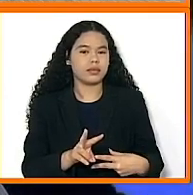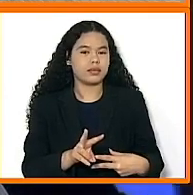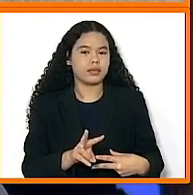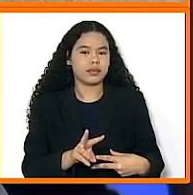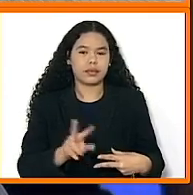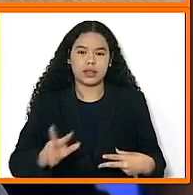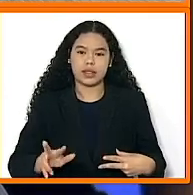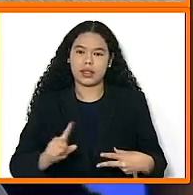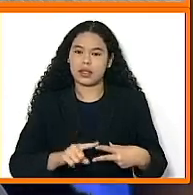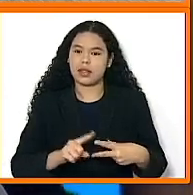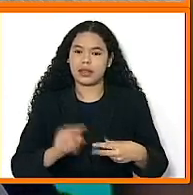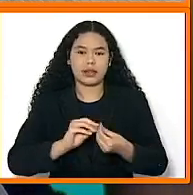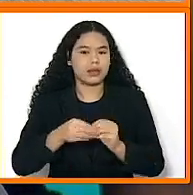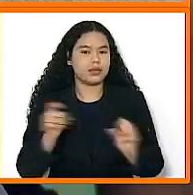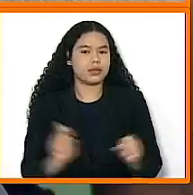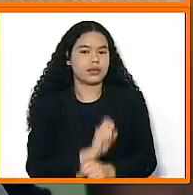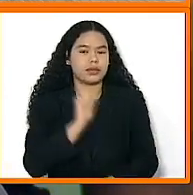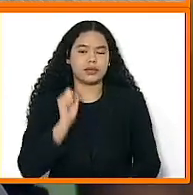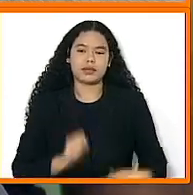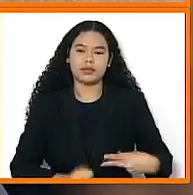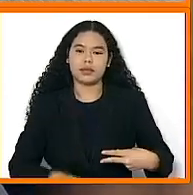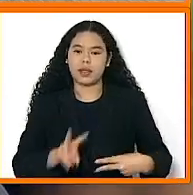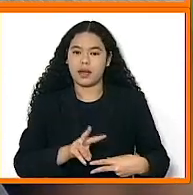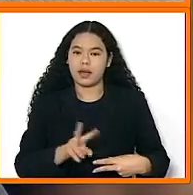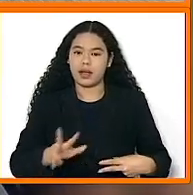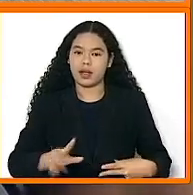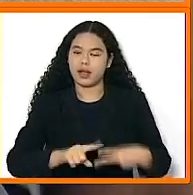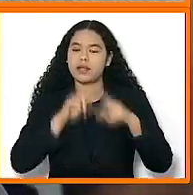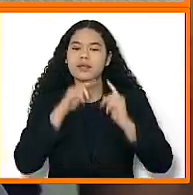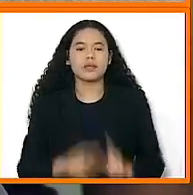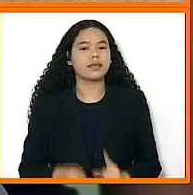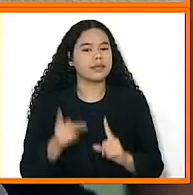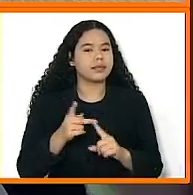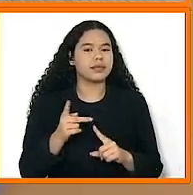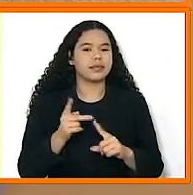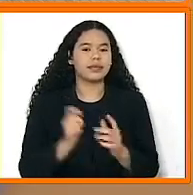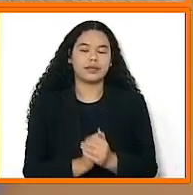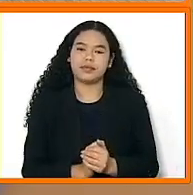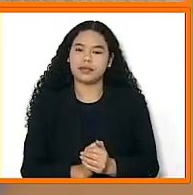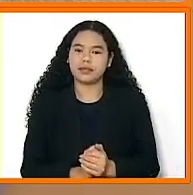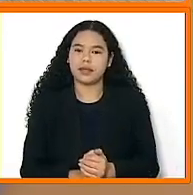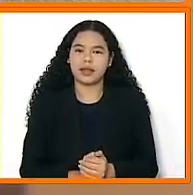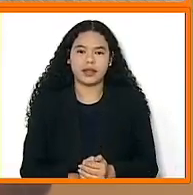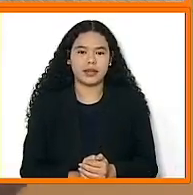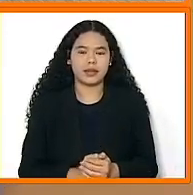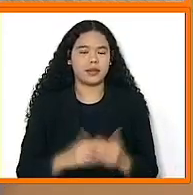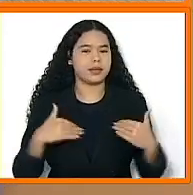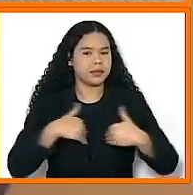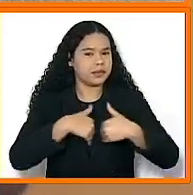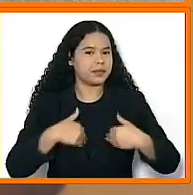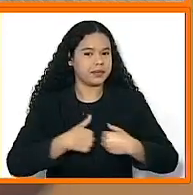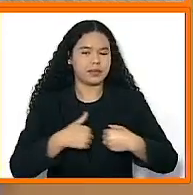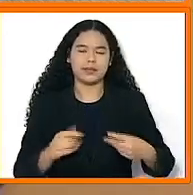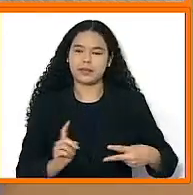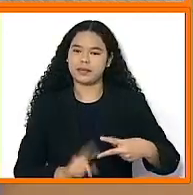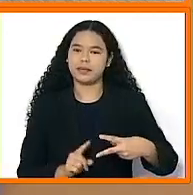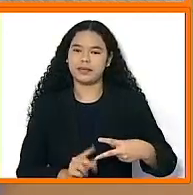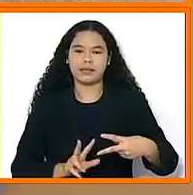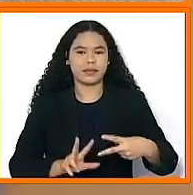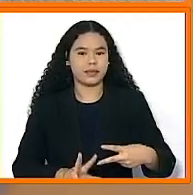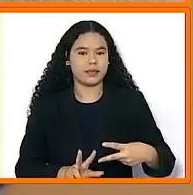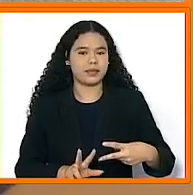el 3. Primer número ganador es el 23 con su catrachada Garrobo. Segundo número ganador, tu primer dígito